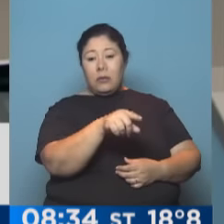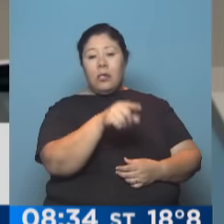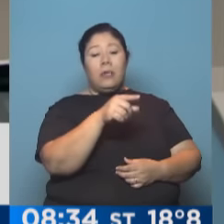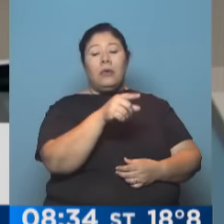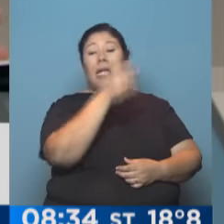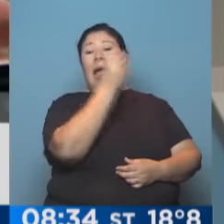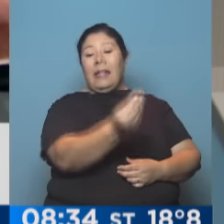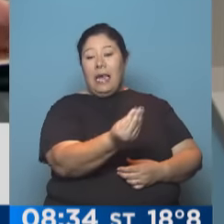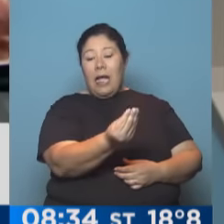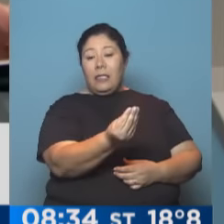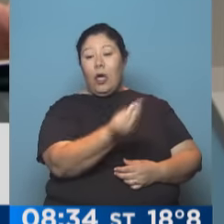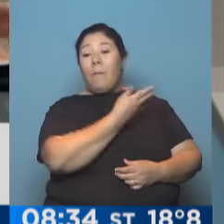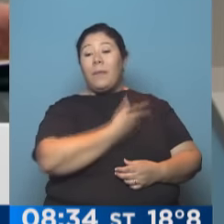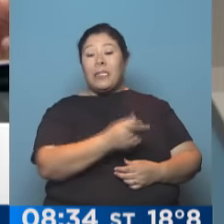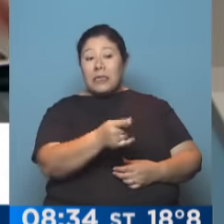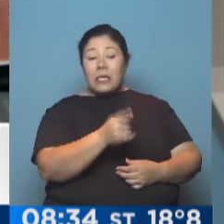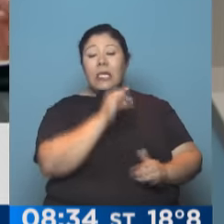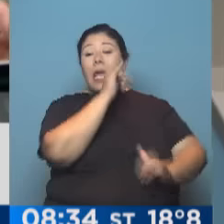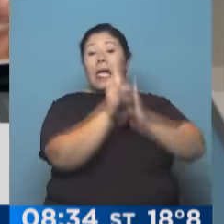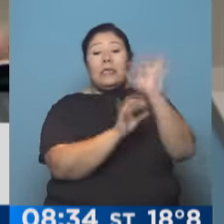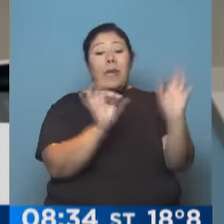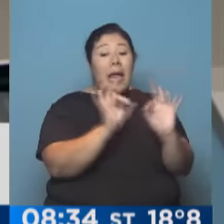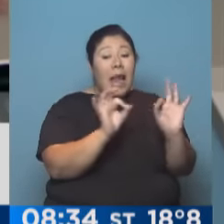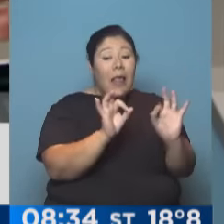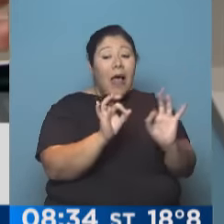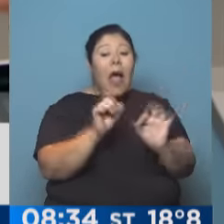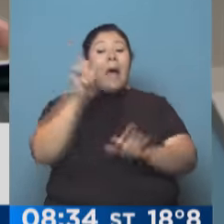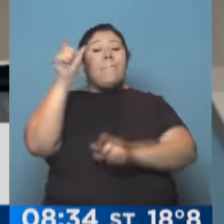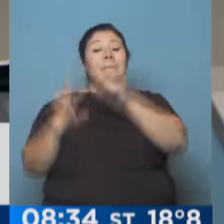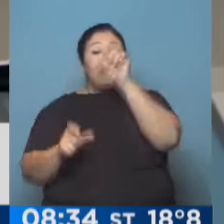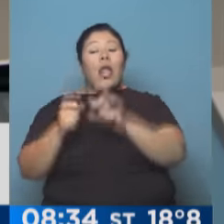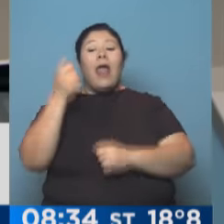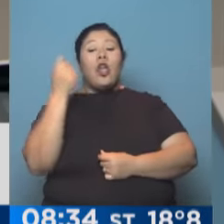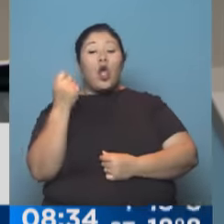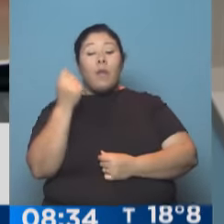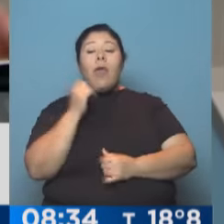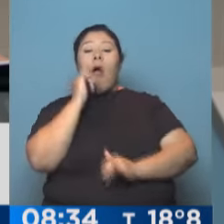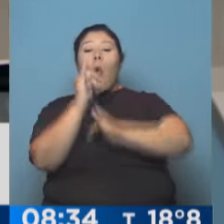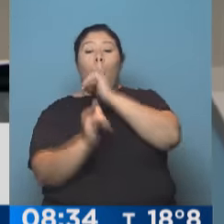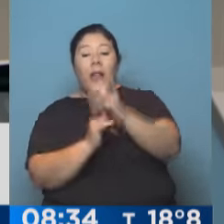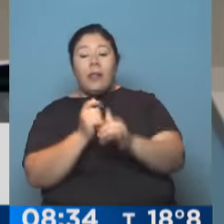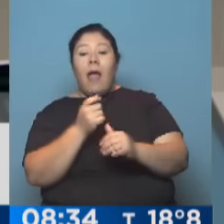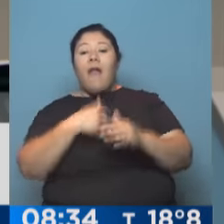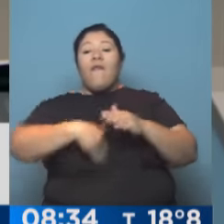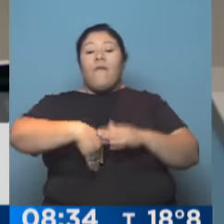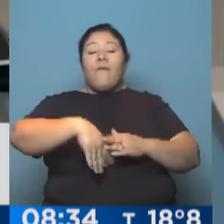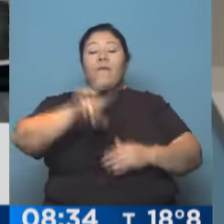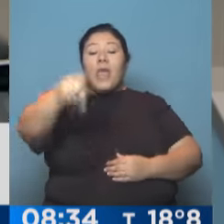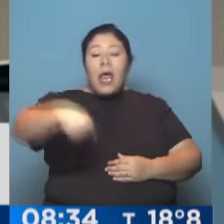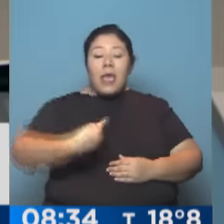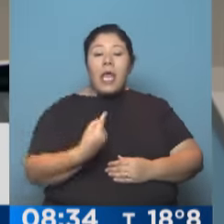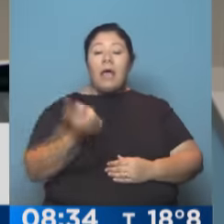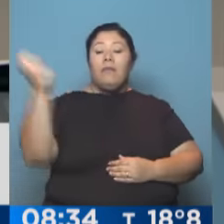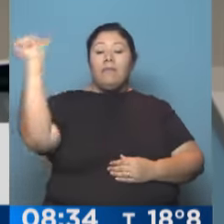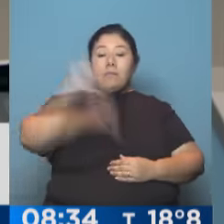presidente a veces se le escapa a los propios referentes económicos eh decir que se espera una mega devaluación no es